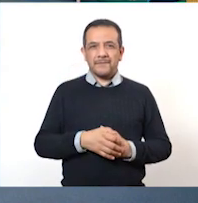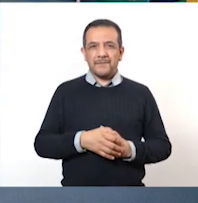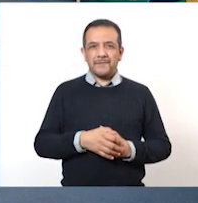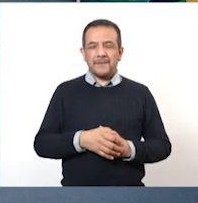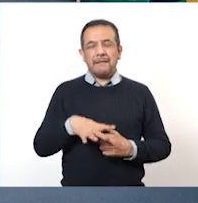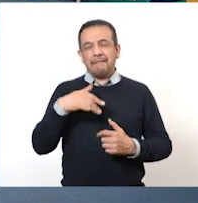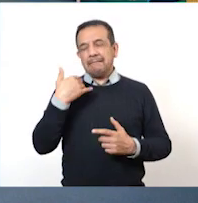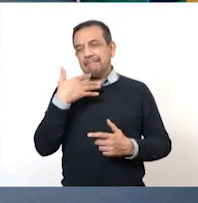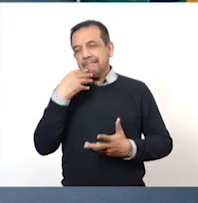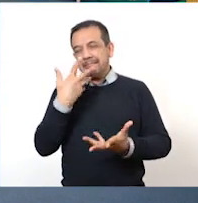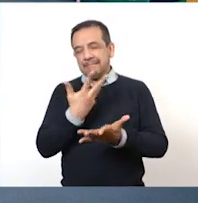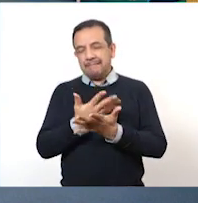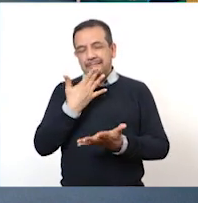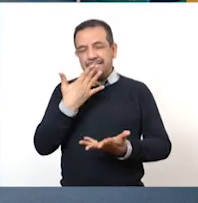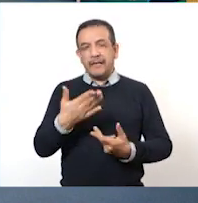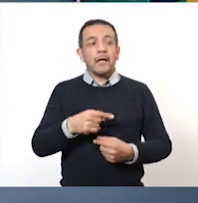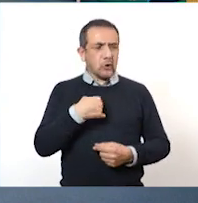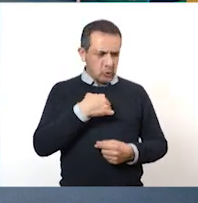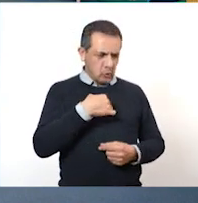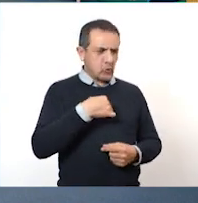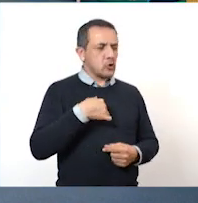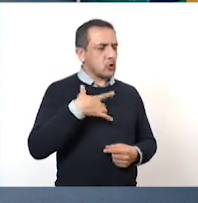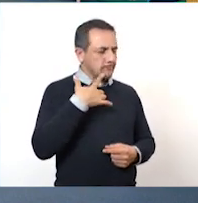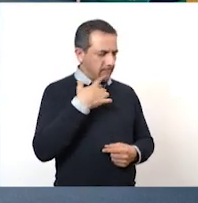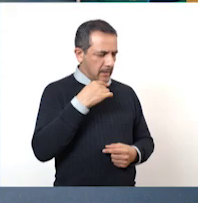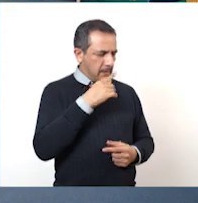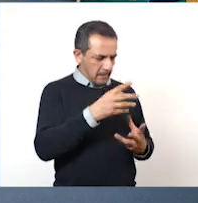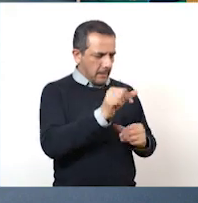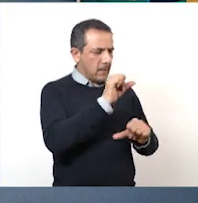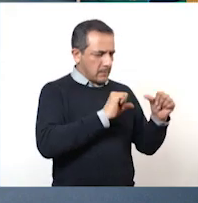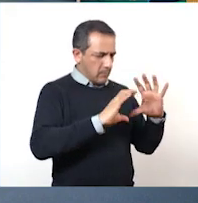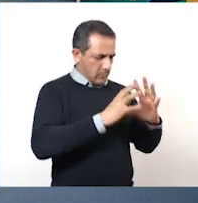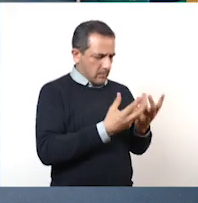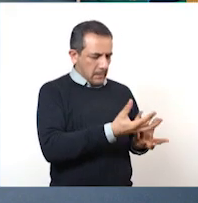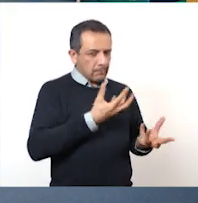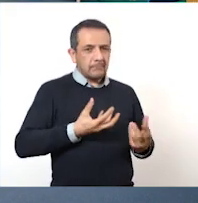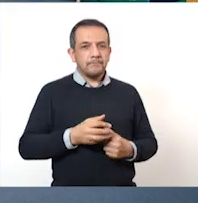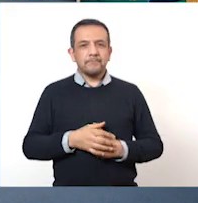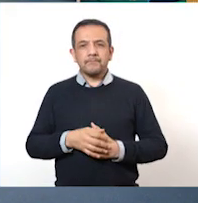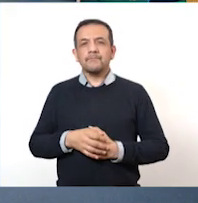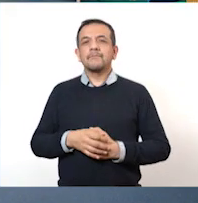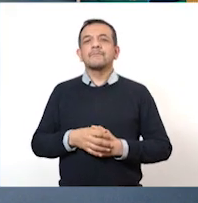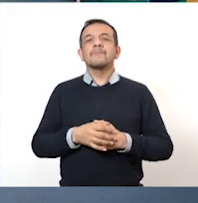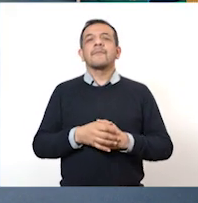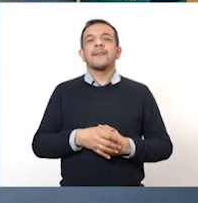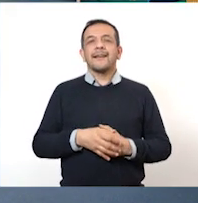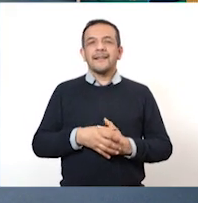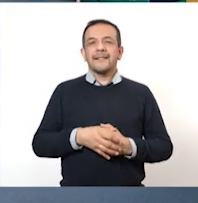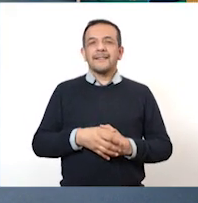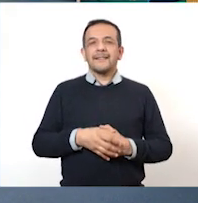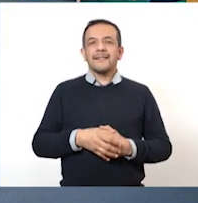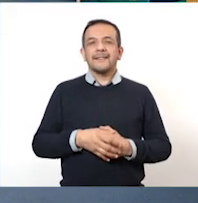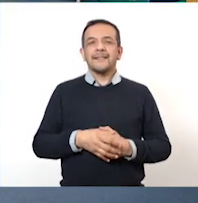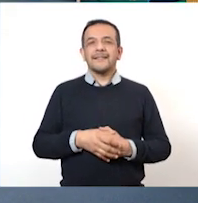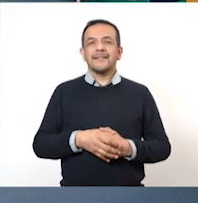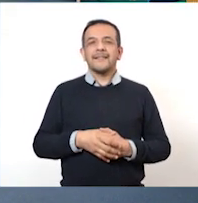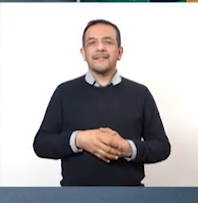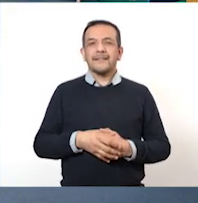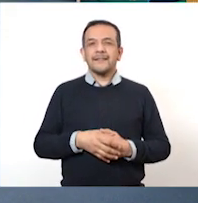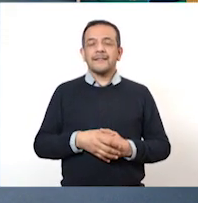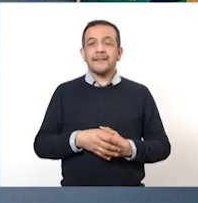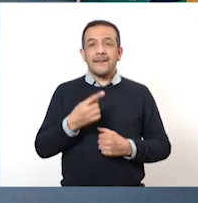cinco. Ay, se me cayó. ¿Lo intento? A ver. Vamos, préstame la tuya. Cinco, ¿verdad? Uno, dos, tres, cuatro, cinco. Ay, eso